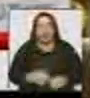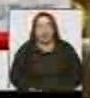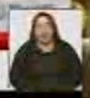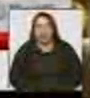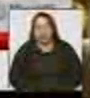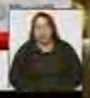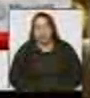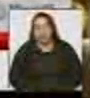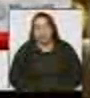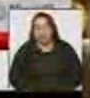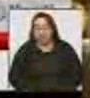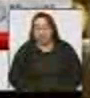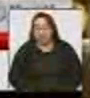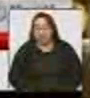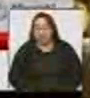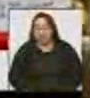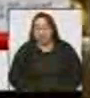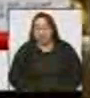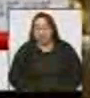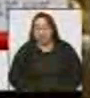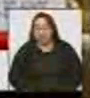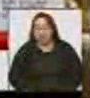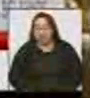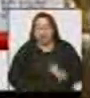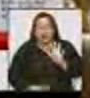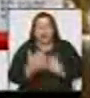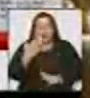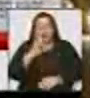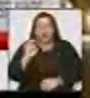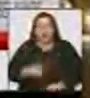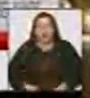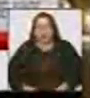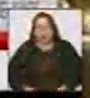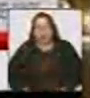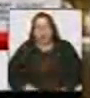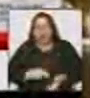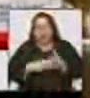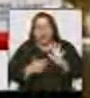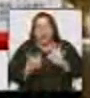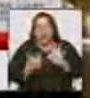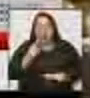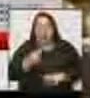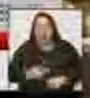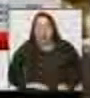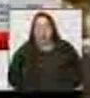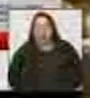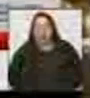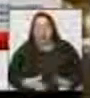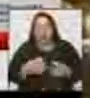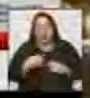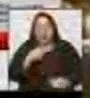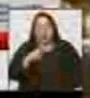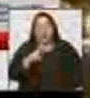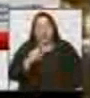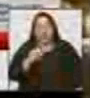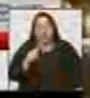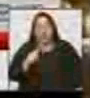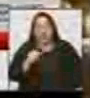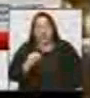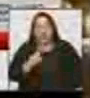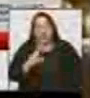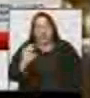día, ¿no? De los cuales el 15%, o sea, 13.000 se acogieron al reja.